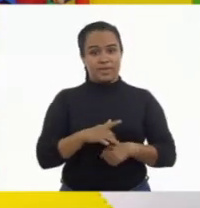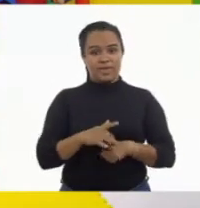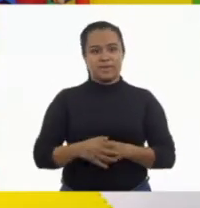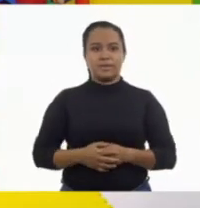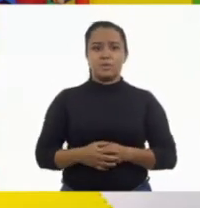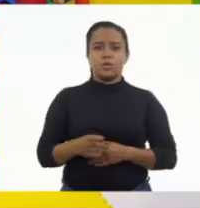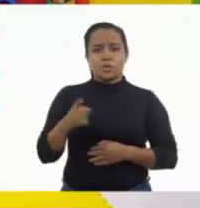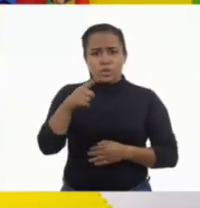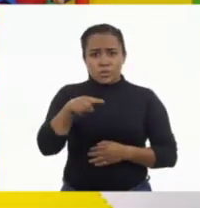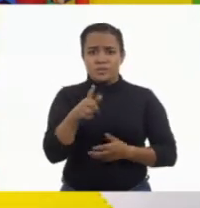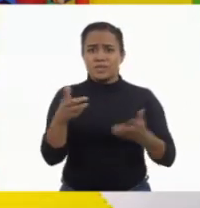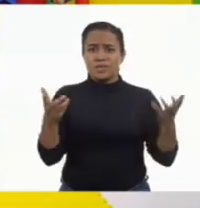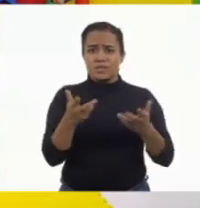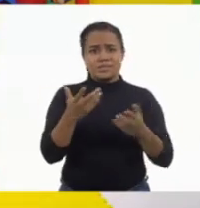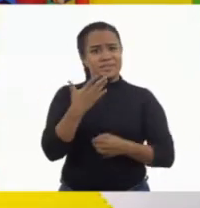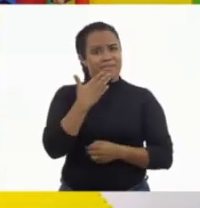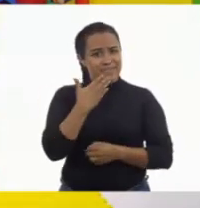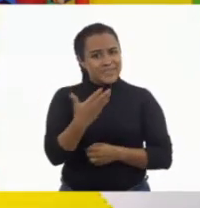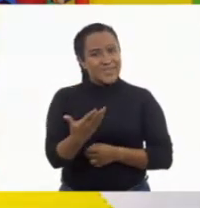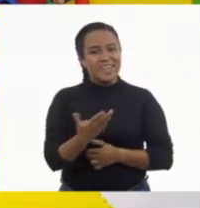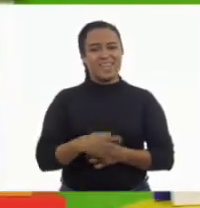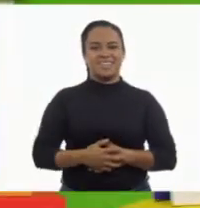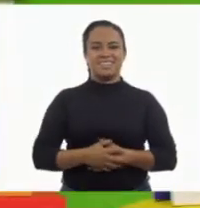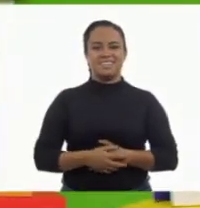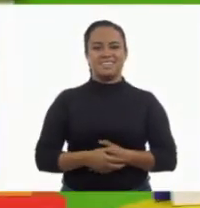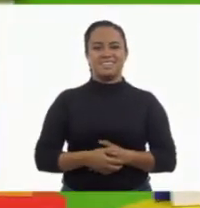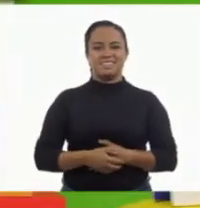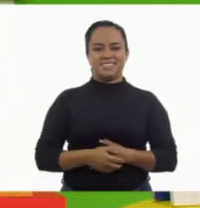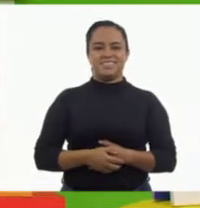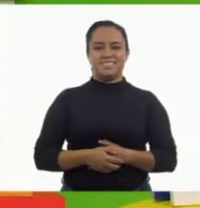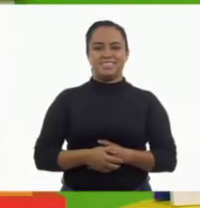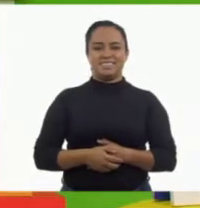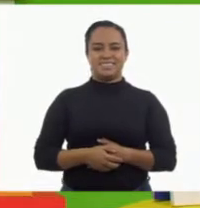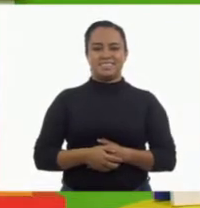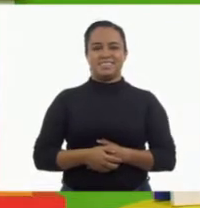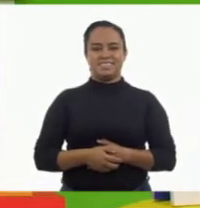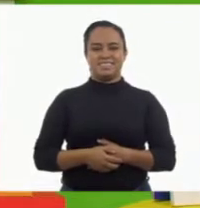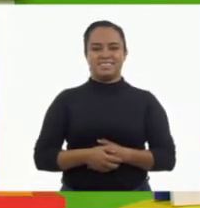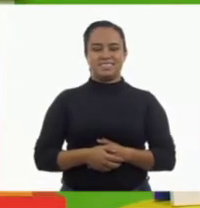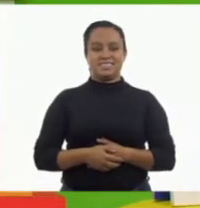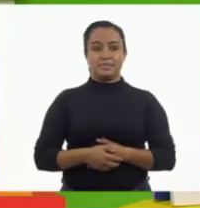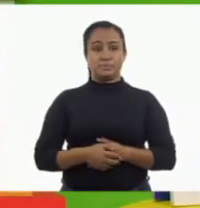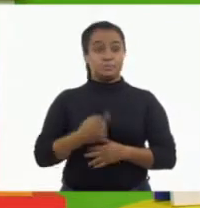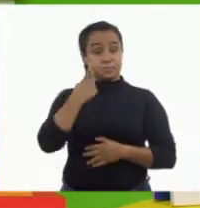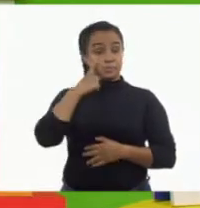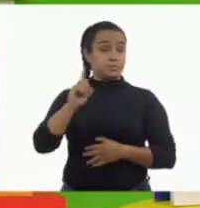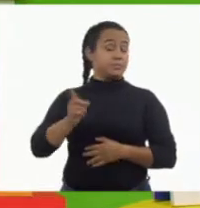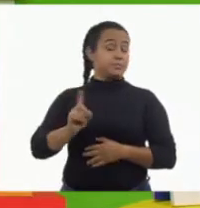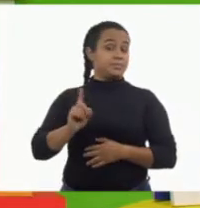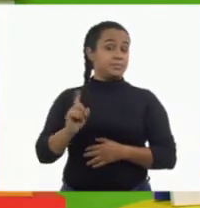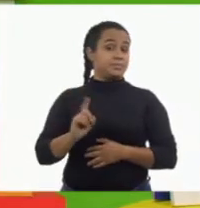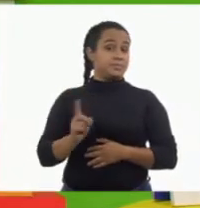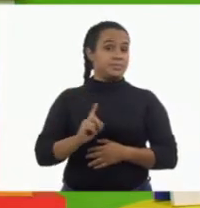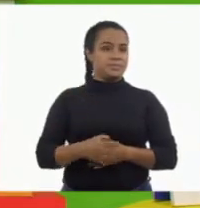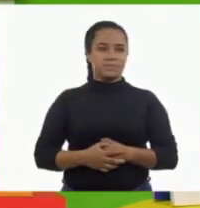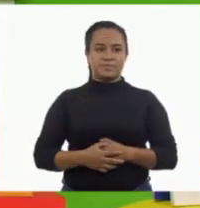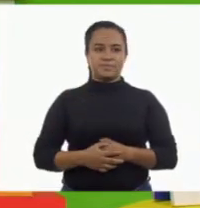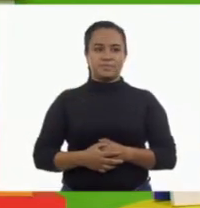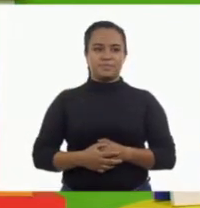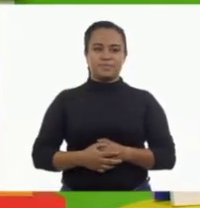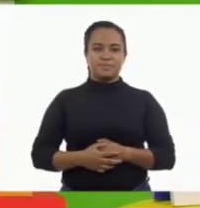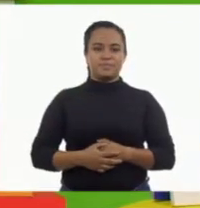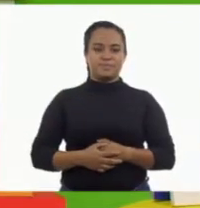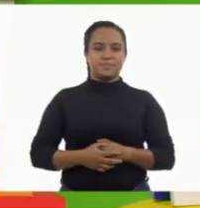Lo están haciendo muy bien ahí en casa. Bien, vamos a... ¡No vemos, no vemos, no vemos!